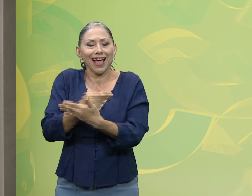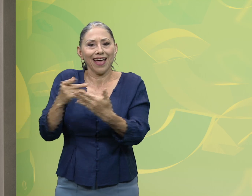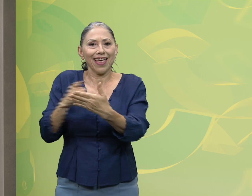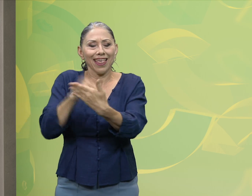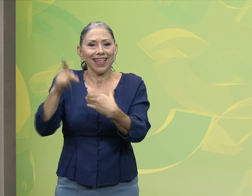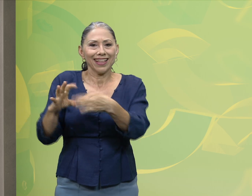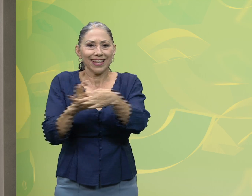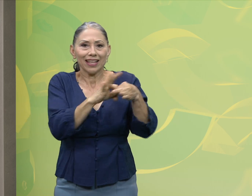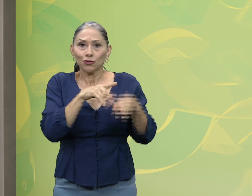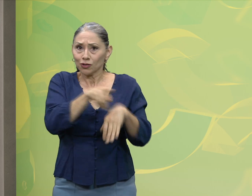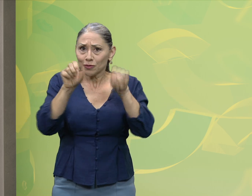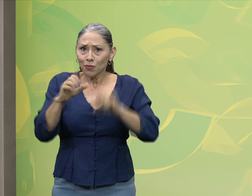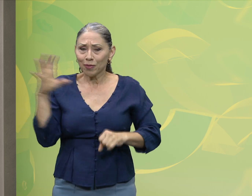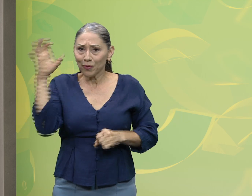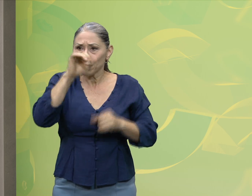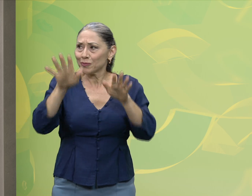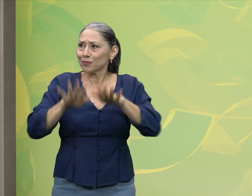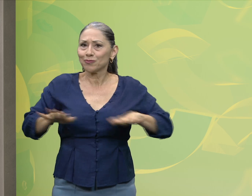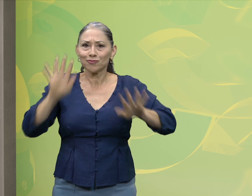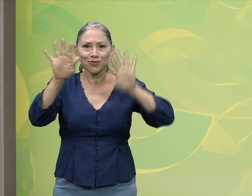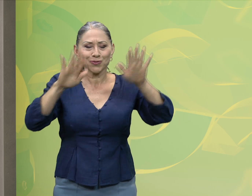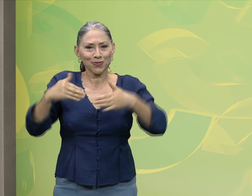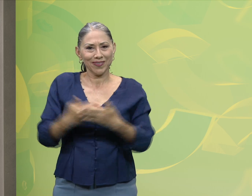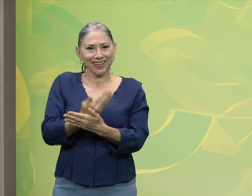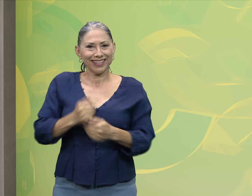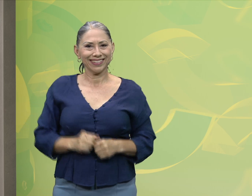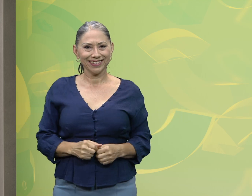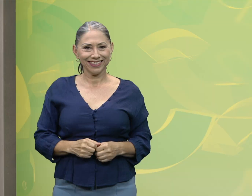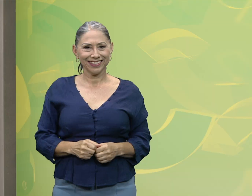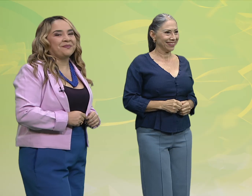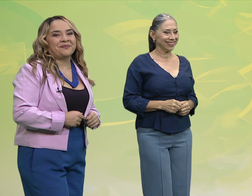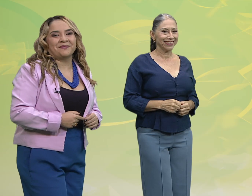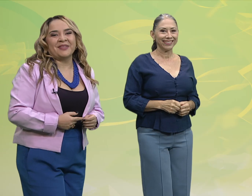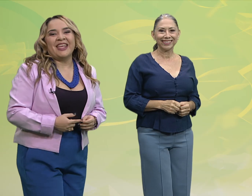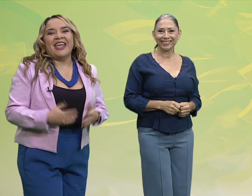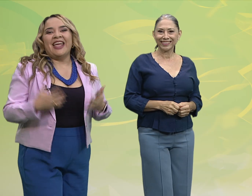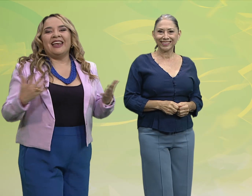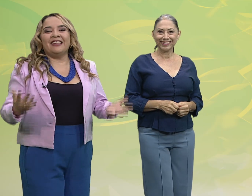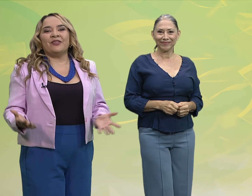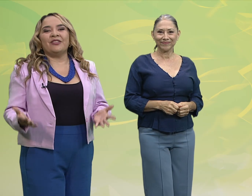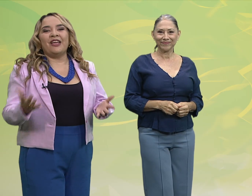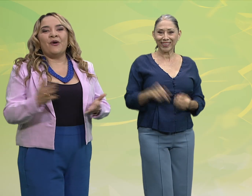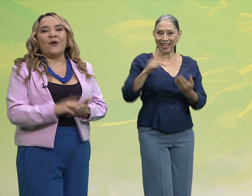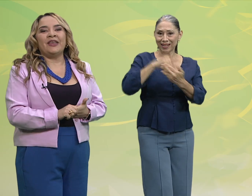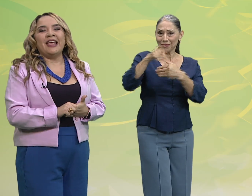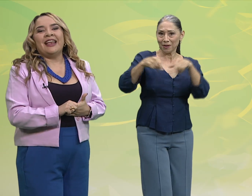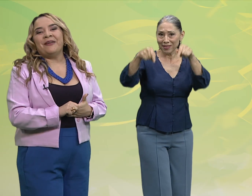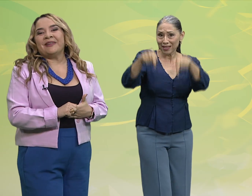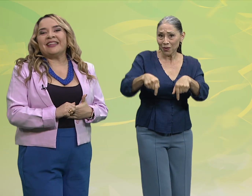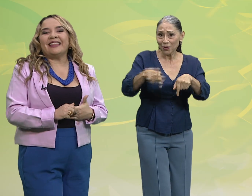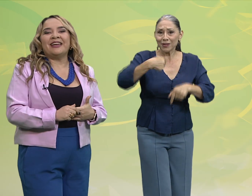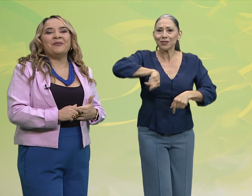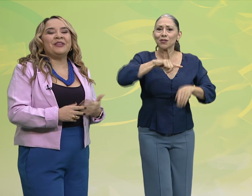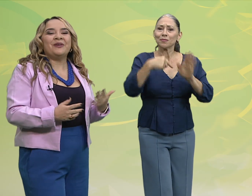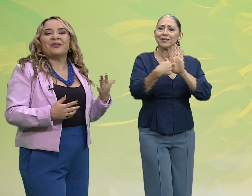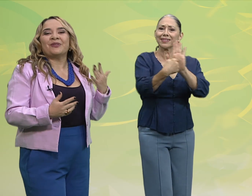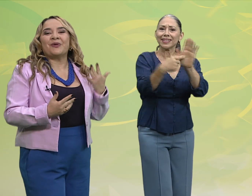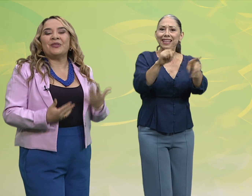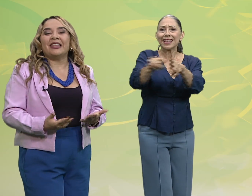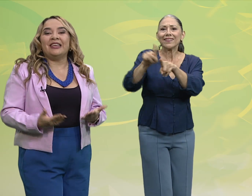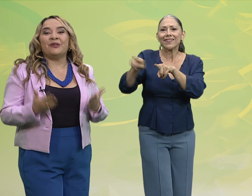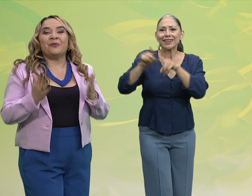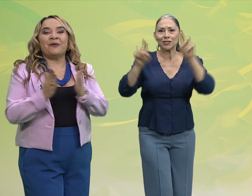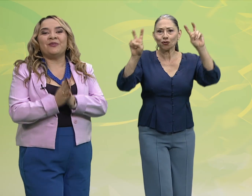podrán notar, estamos estrenando nuestra nueva escenografía. En la edición de hoy le presentaremos